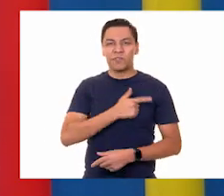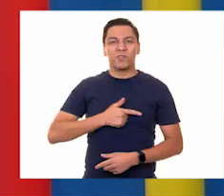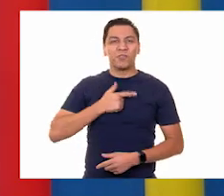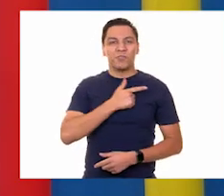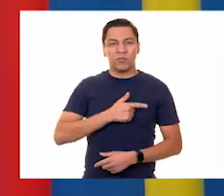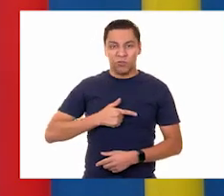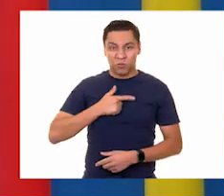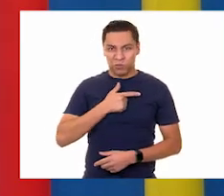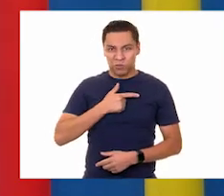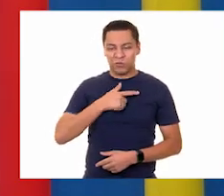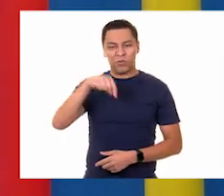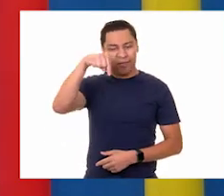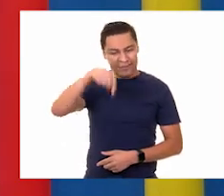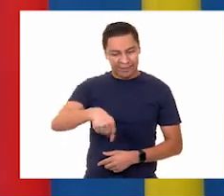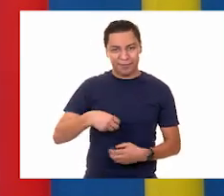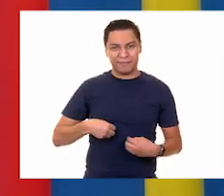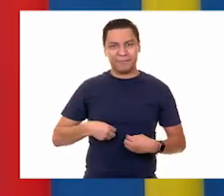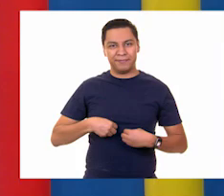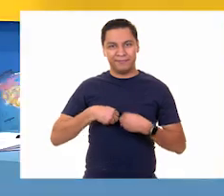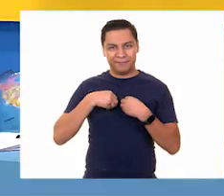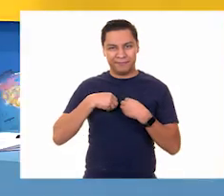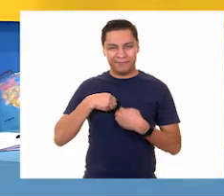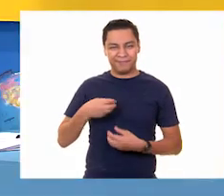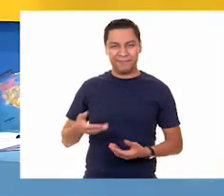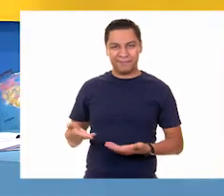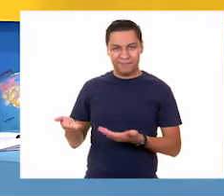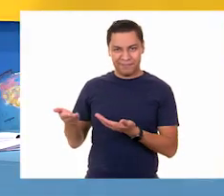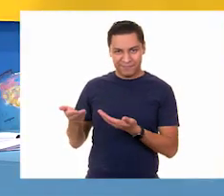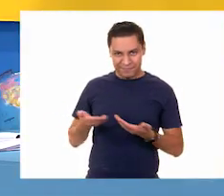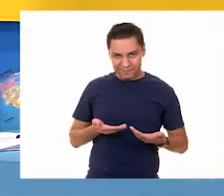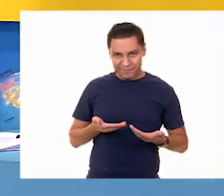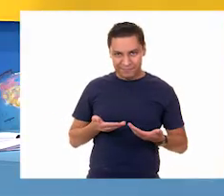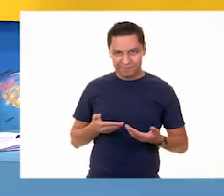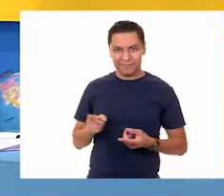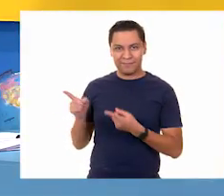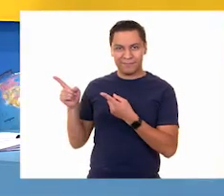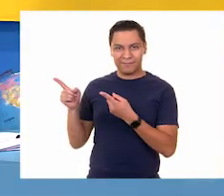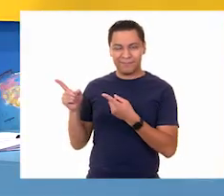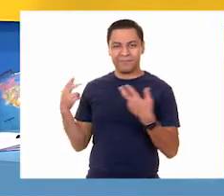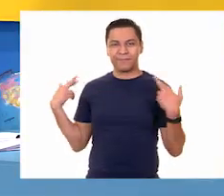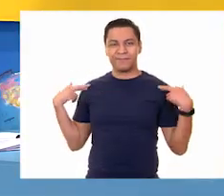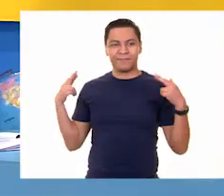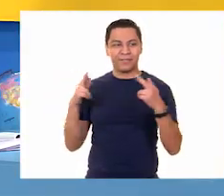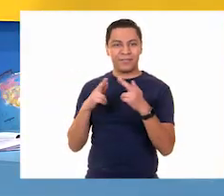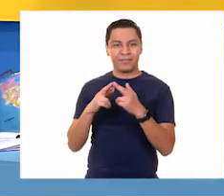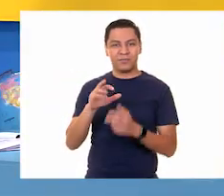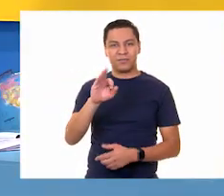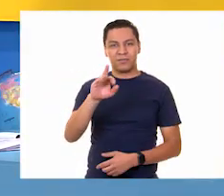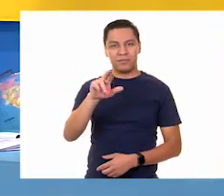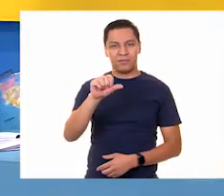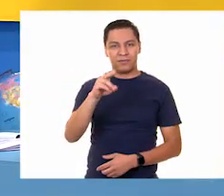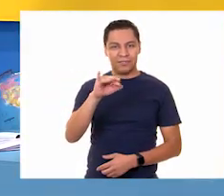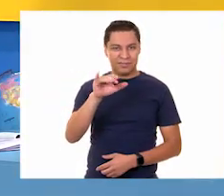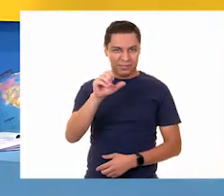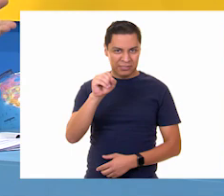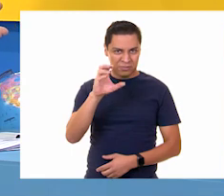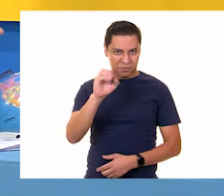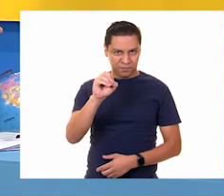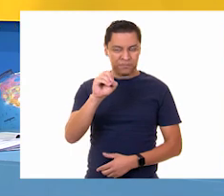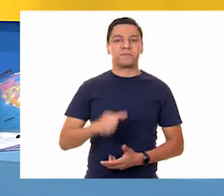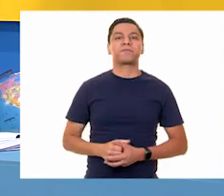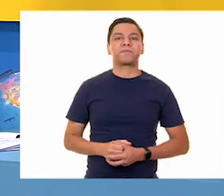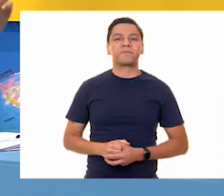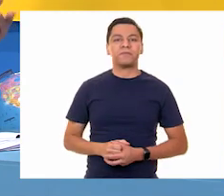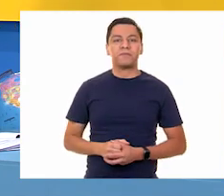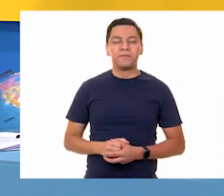con el profesor Francisco Olivares Sánchez. Profesor, lo saludo. Un afecto. Juan Carlos, nos saludamos y pues muchísimas gracias